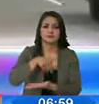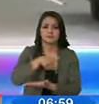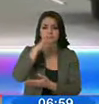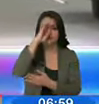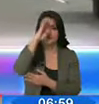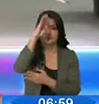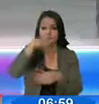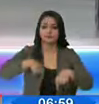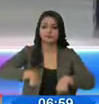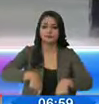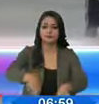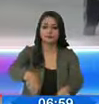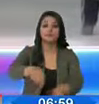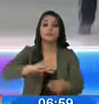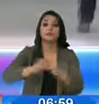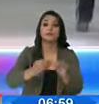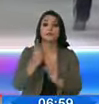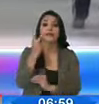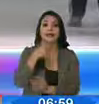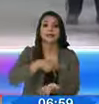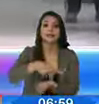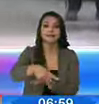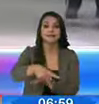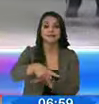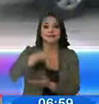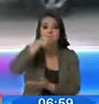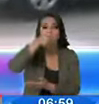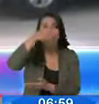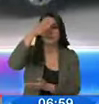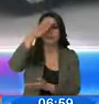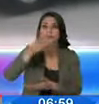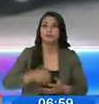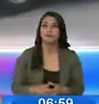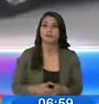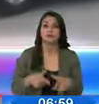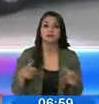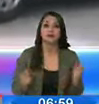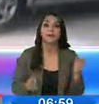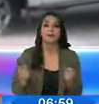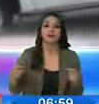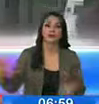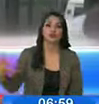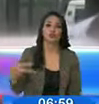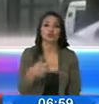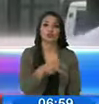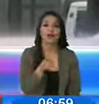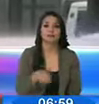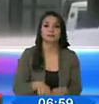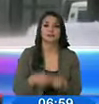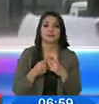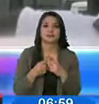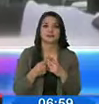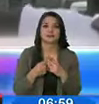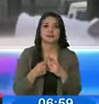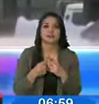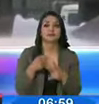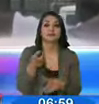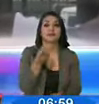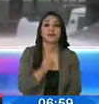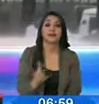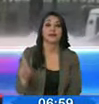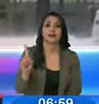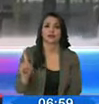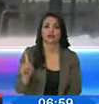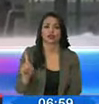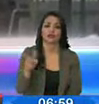de la vía Santo Domingo-Quinindé. Al parecer, todo inició cuando un camión cruzó la carretera. Estaba al costado derecho y después se